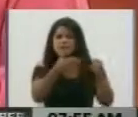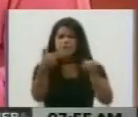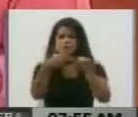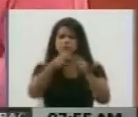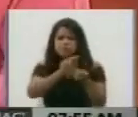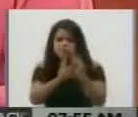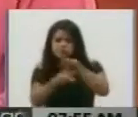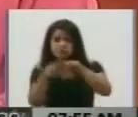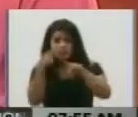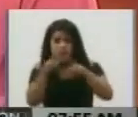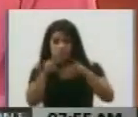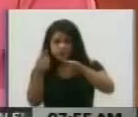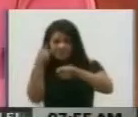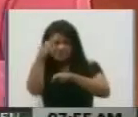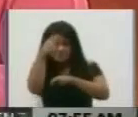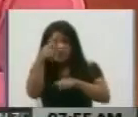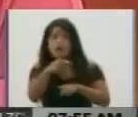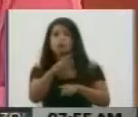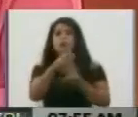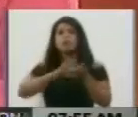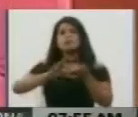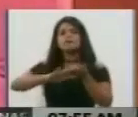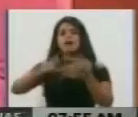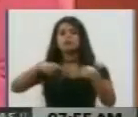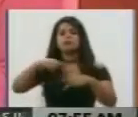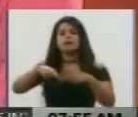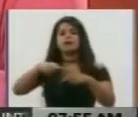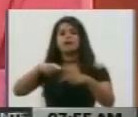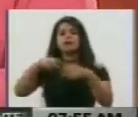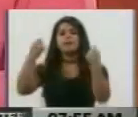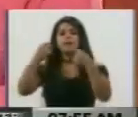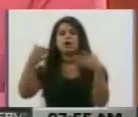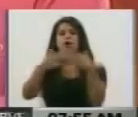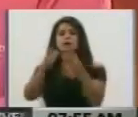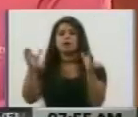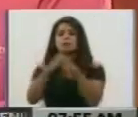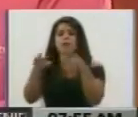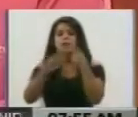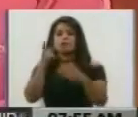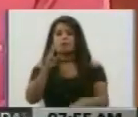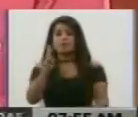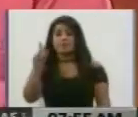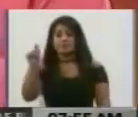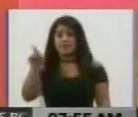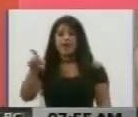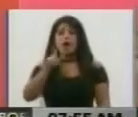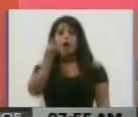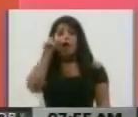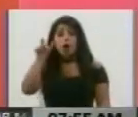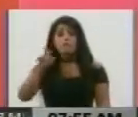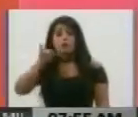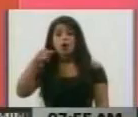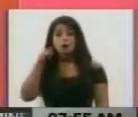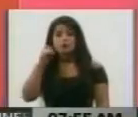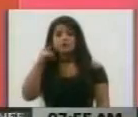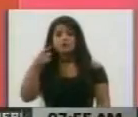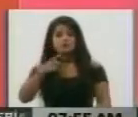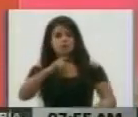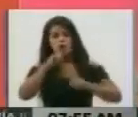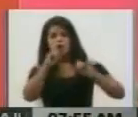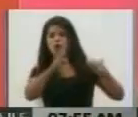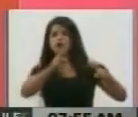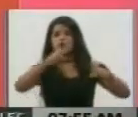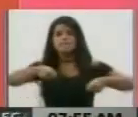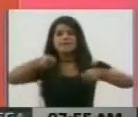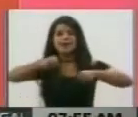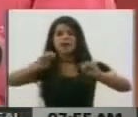para digamos, justificar toda una campaña contra el PT. Este señor José Serra es enemigo jurado del Mercosur y es el que